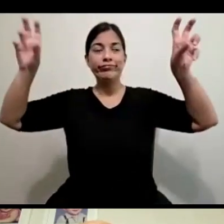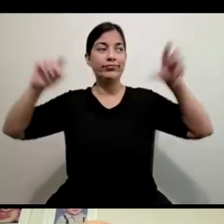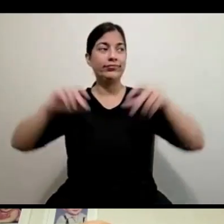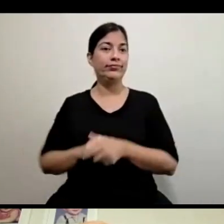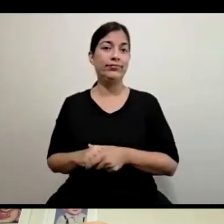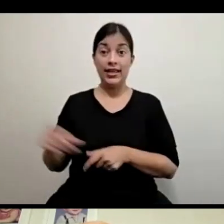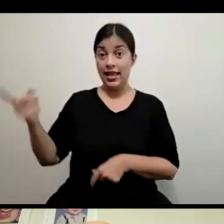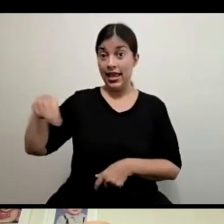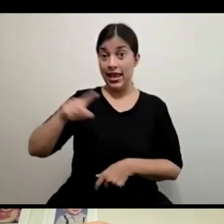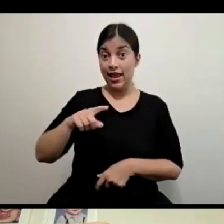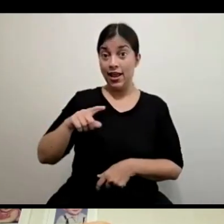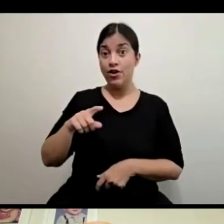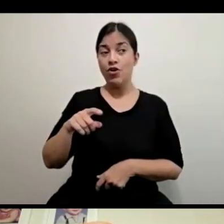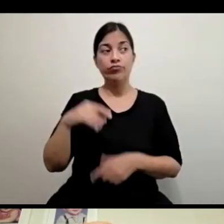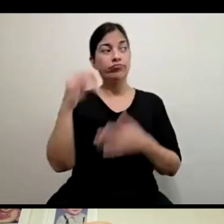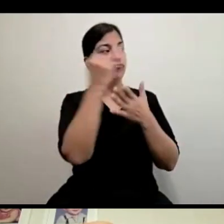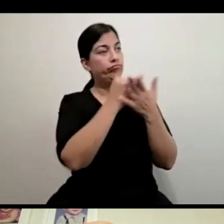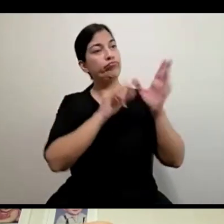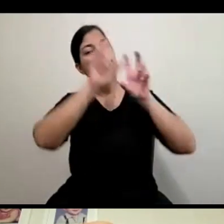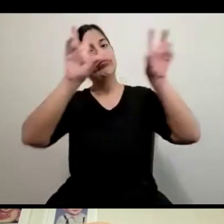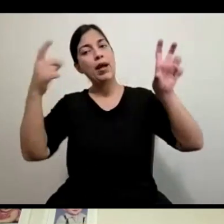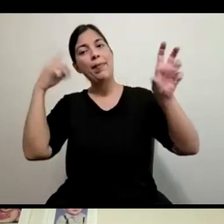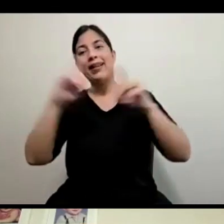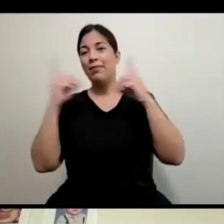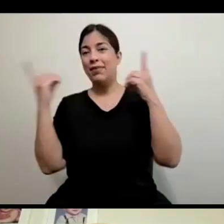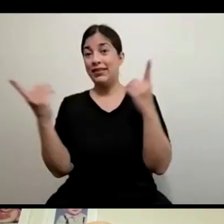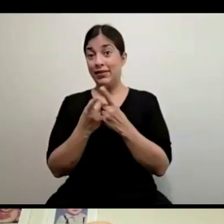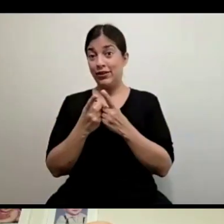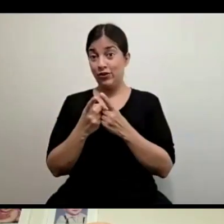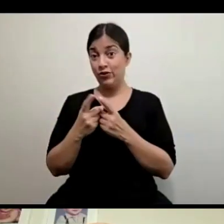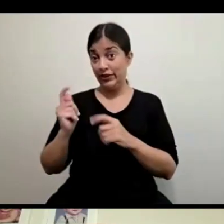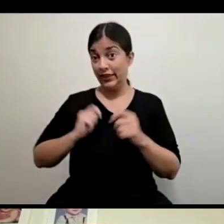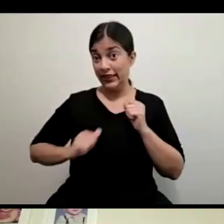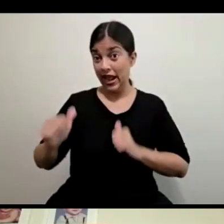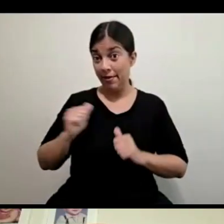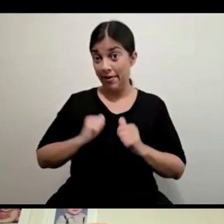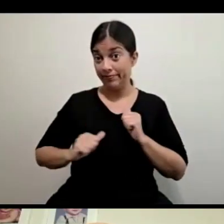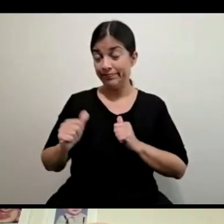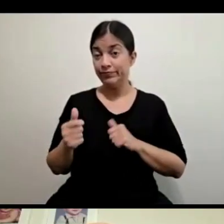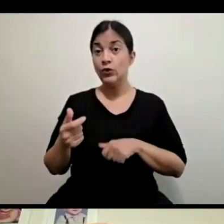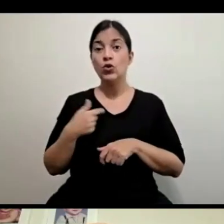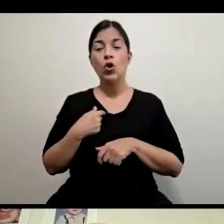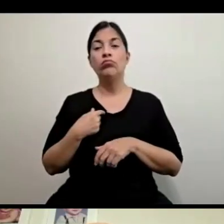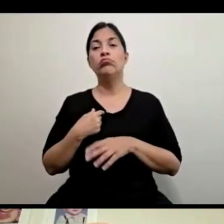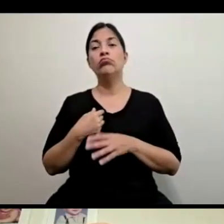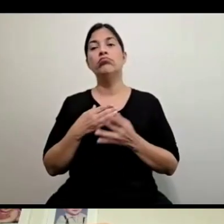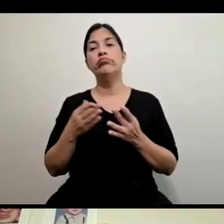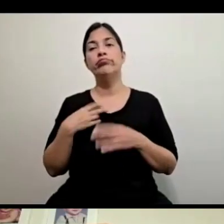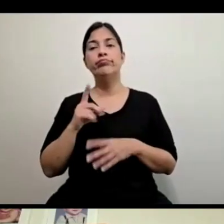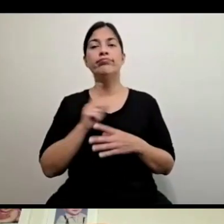los que realizaban las escenografías para el departamento de drama. Así que yo pasaba para allí y ellos estaban cortando en la